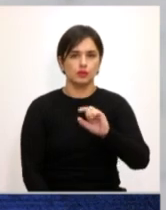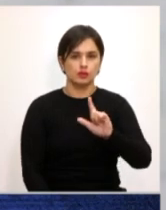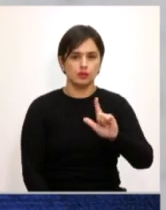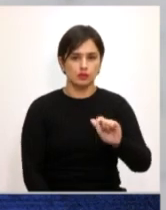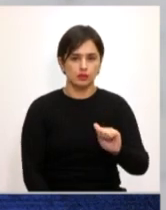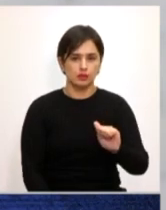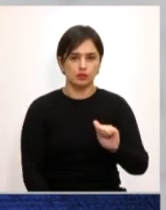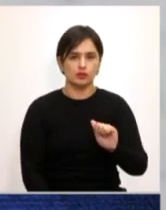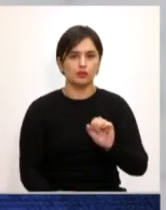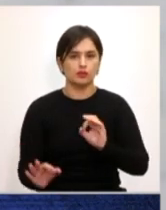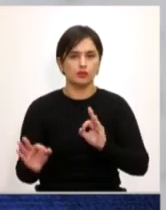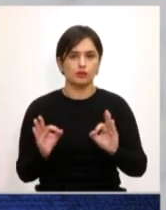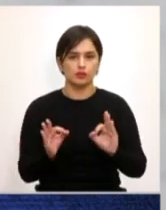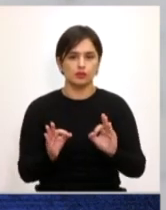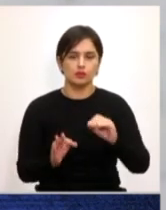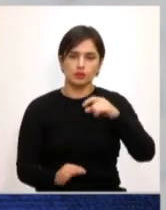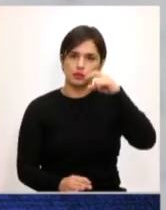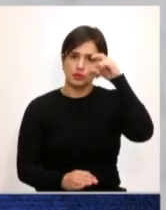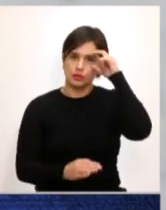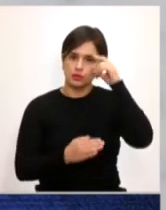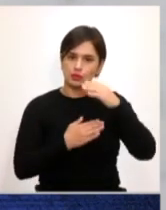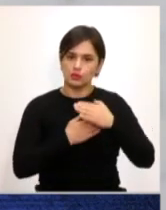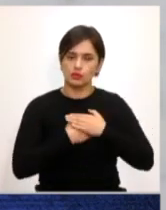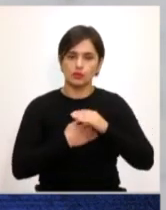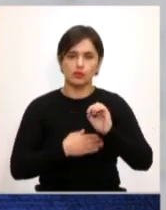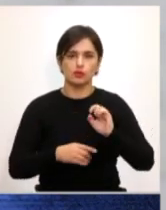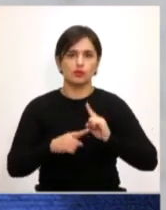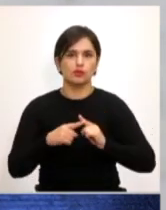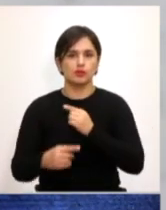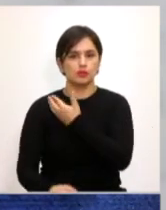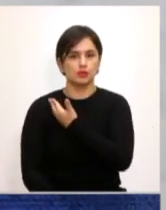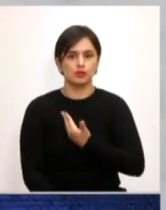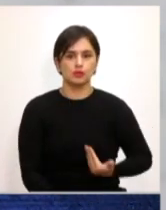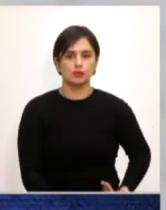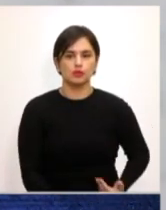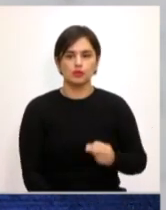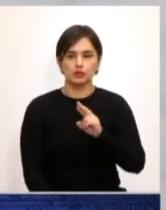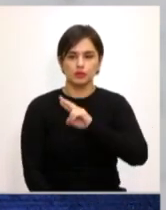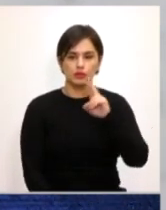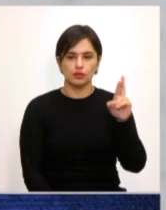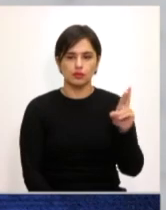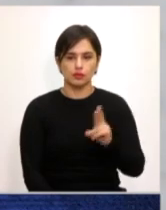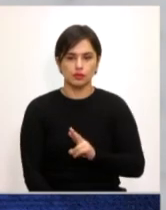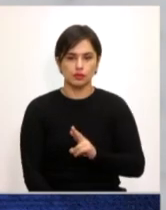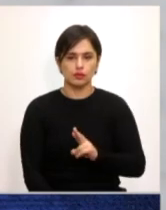Señora Michelle Bachelet Jeria, expresidenta de la República.